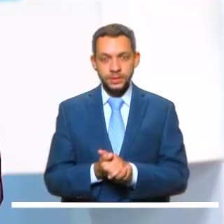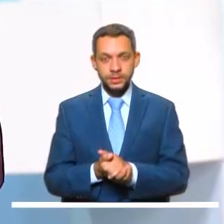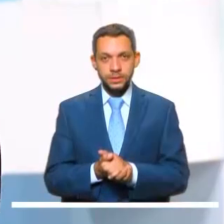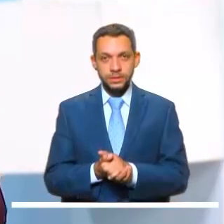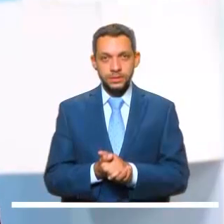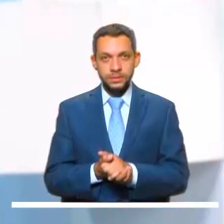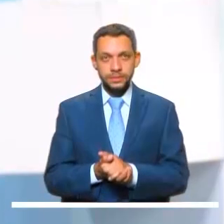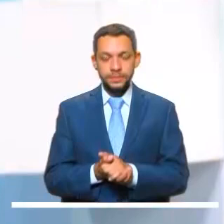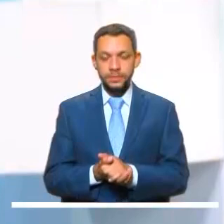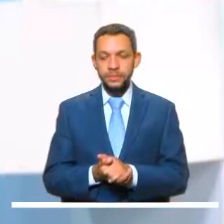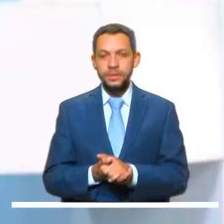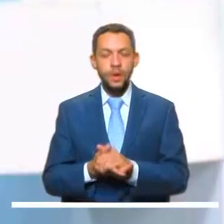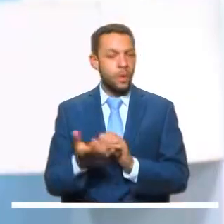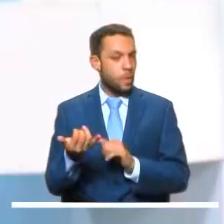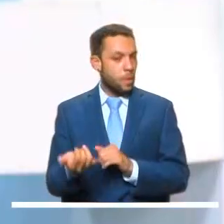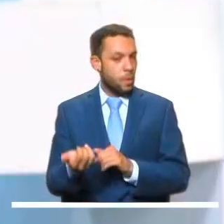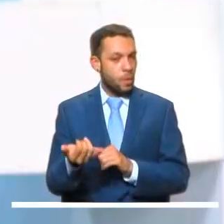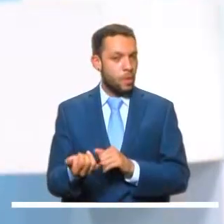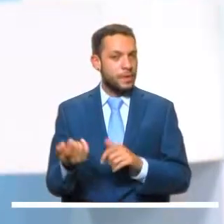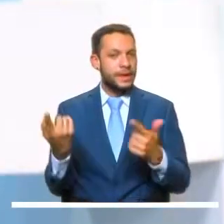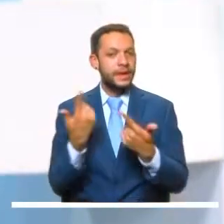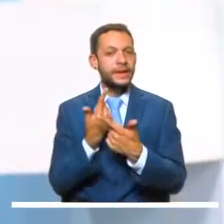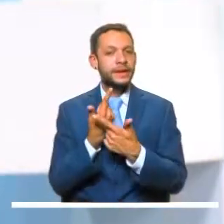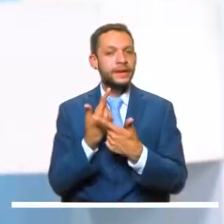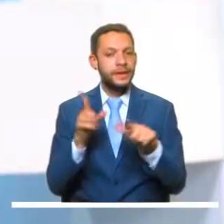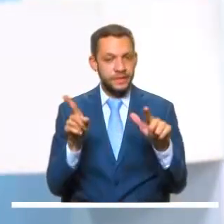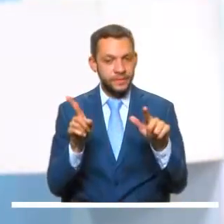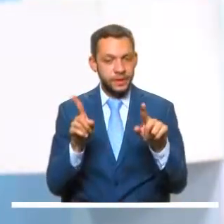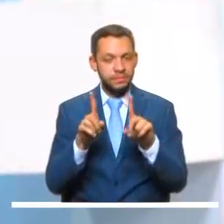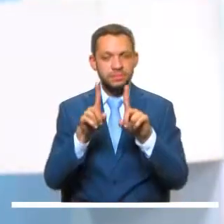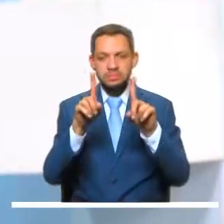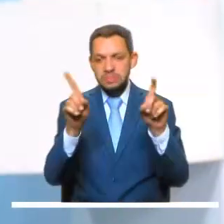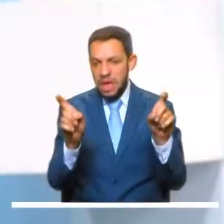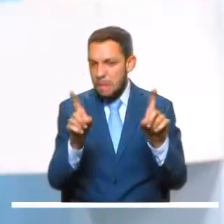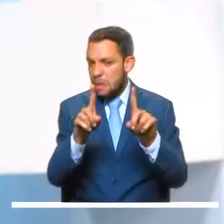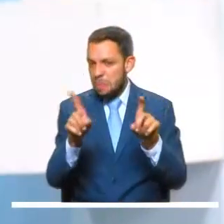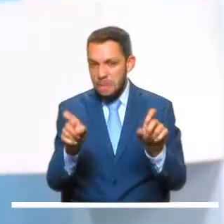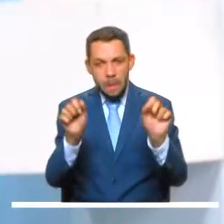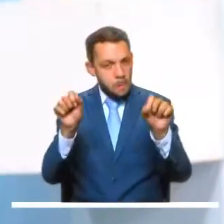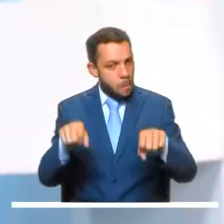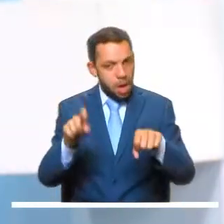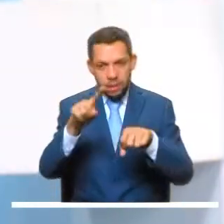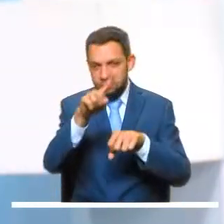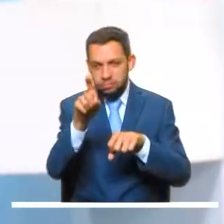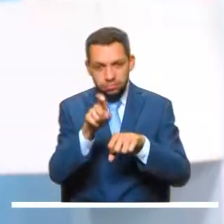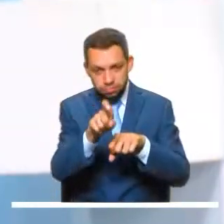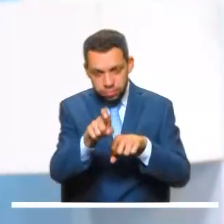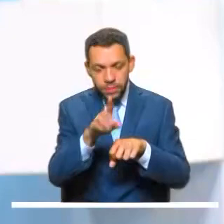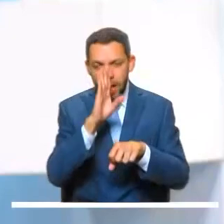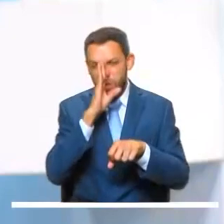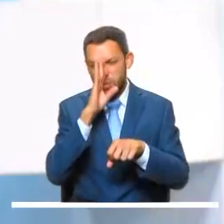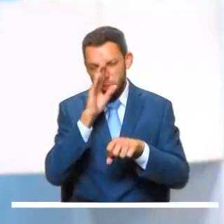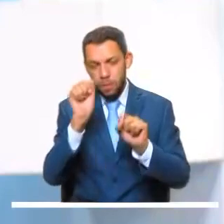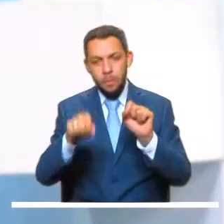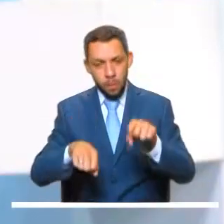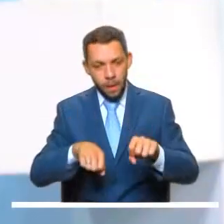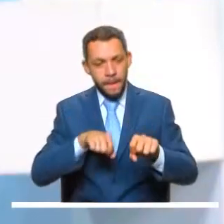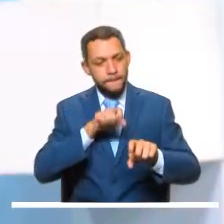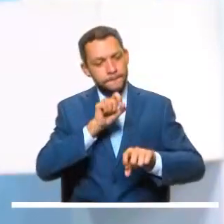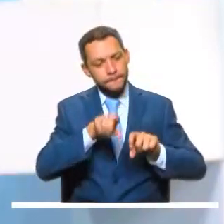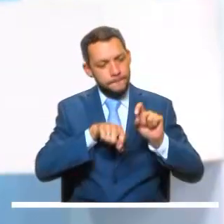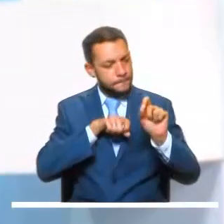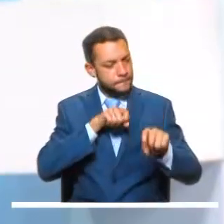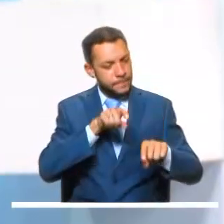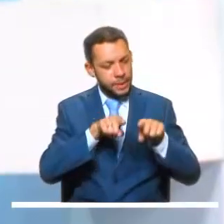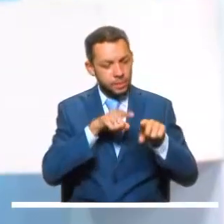aunque hoy esté más libre o sea ustedes pueden preguntar sobre cualquier tema que tenga que ver con su salud pues se ha